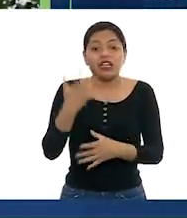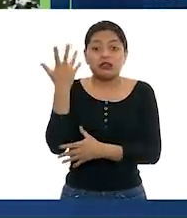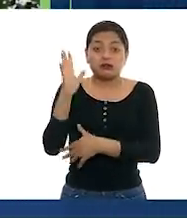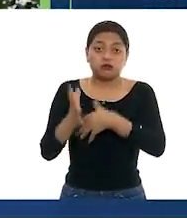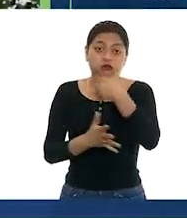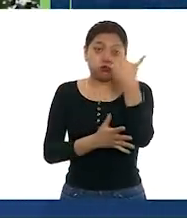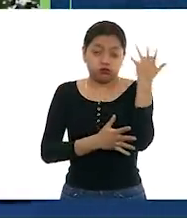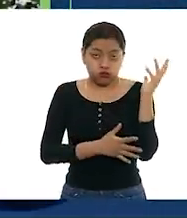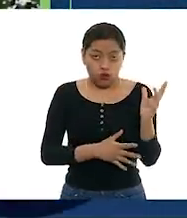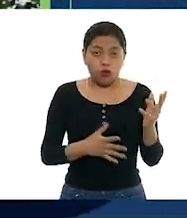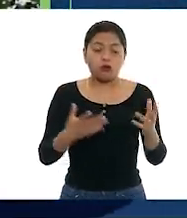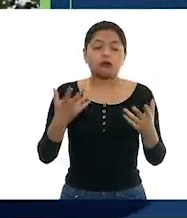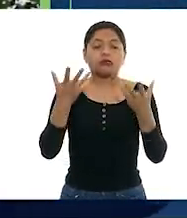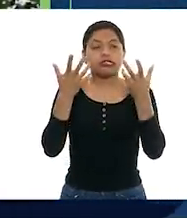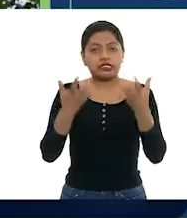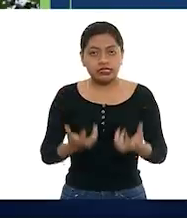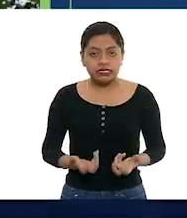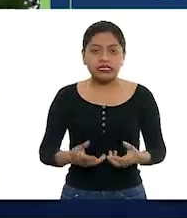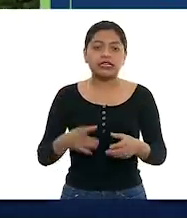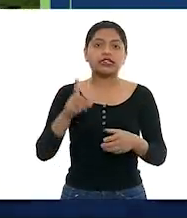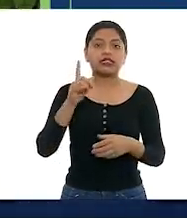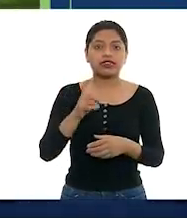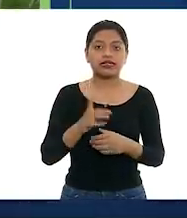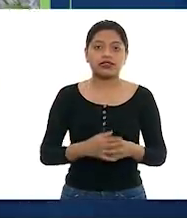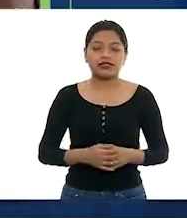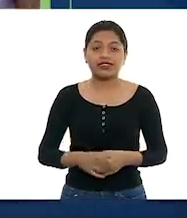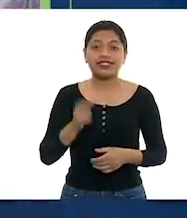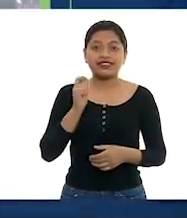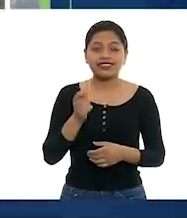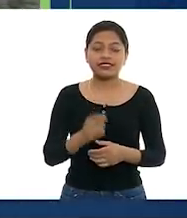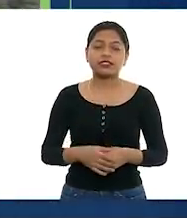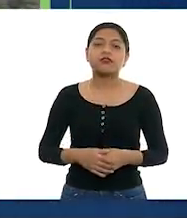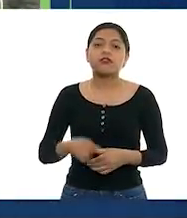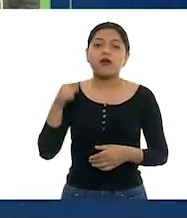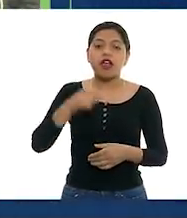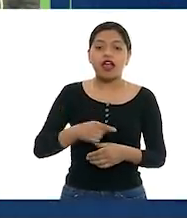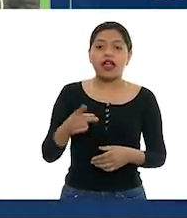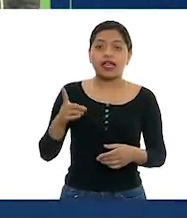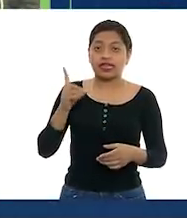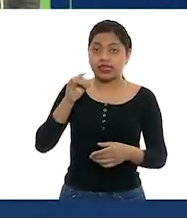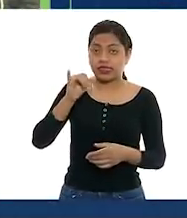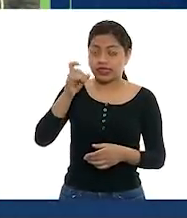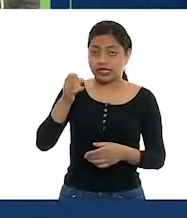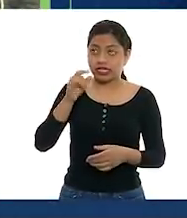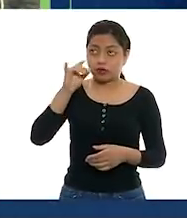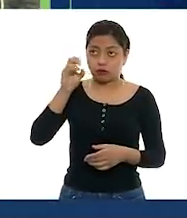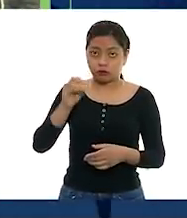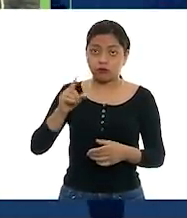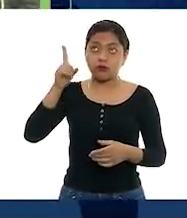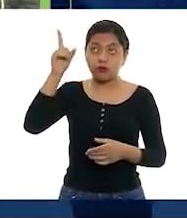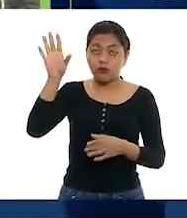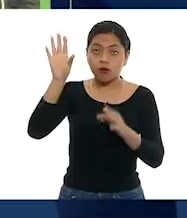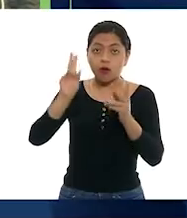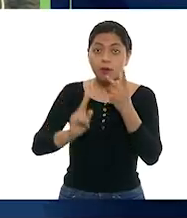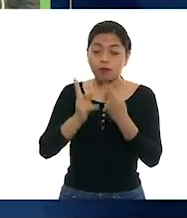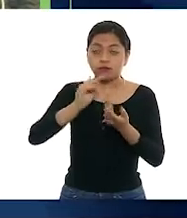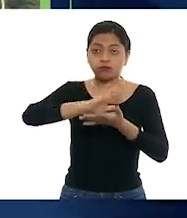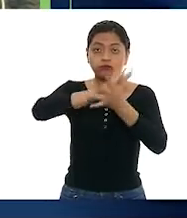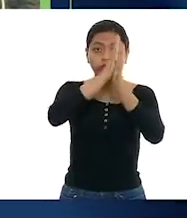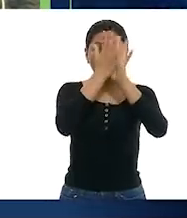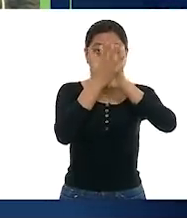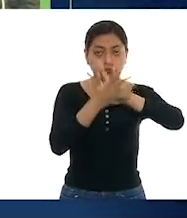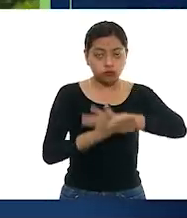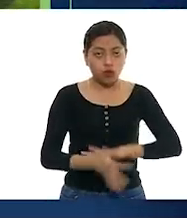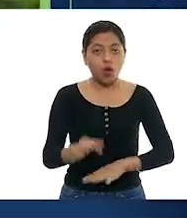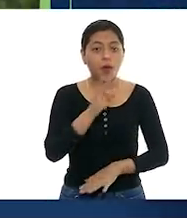bosques, selvas y humedales se les llama sumideros de carbono. Absorben el dióxido de carbono de la atmósfera y lo fijan en sus troncos, ramas